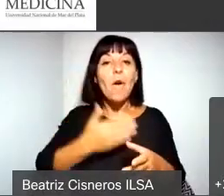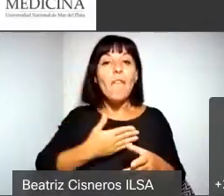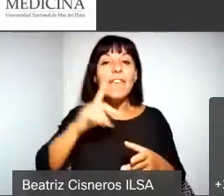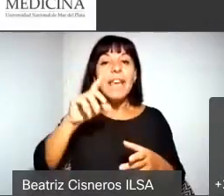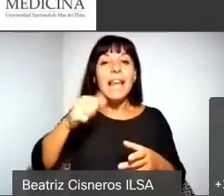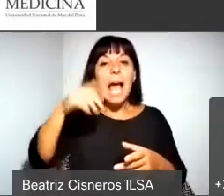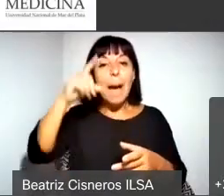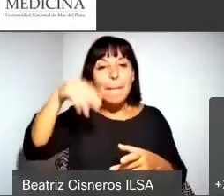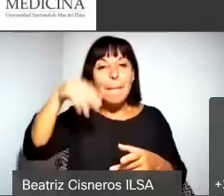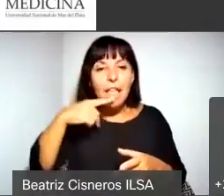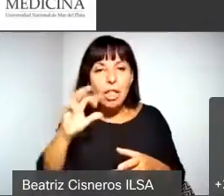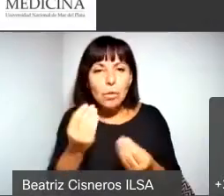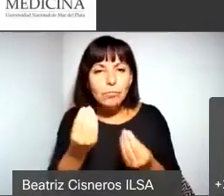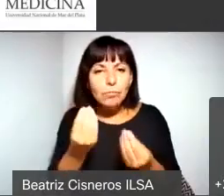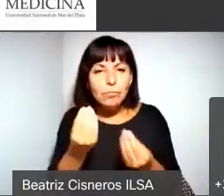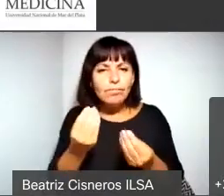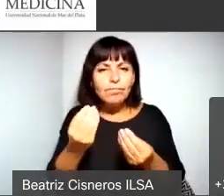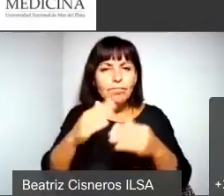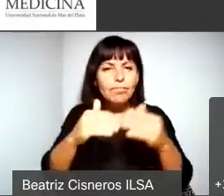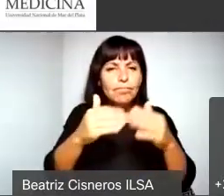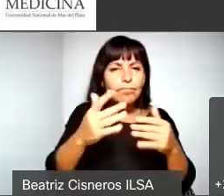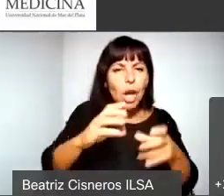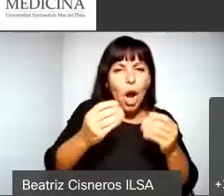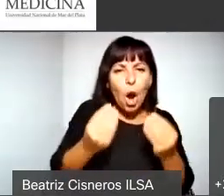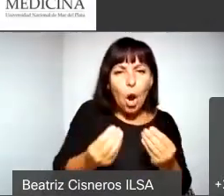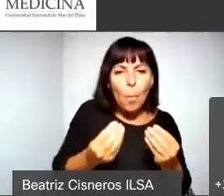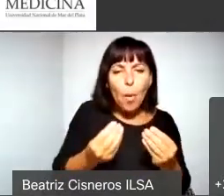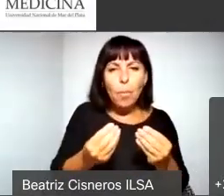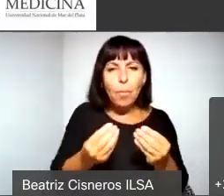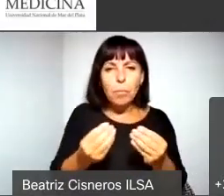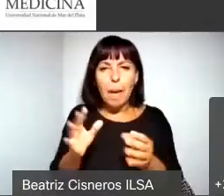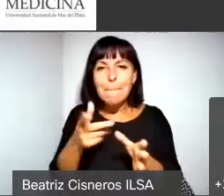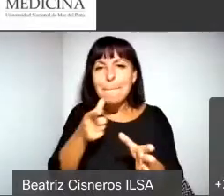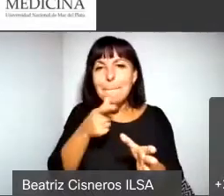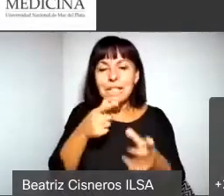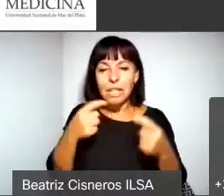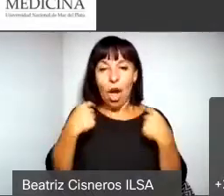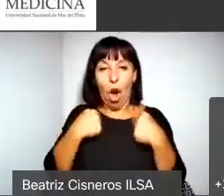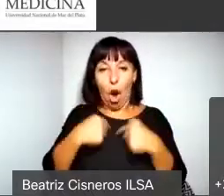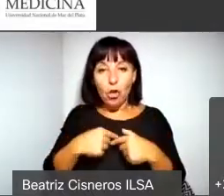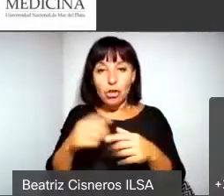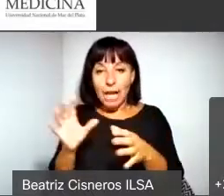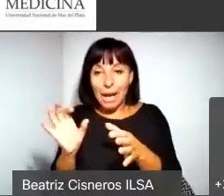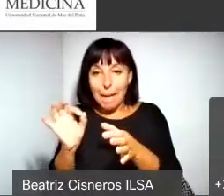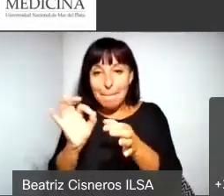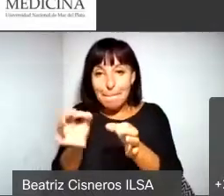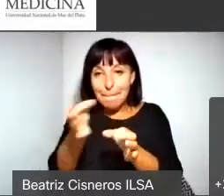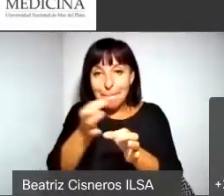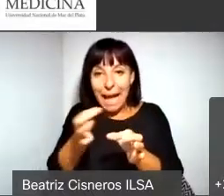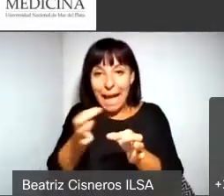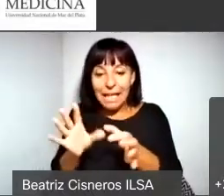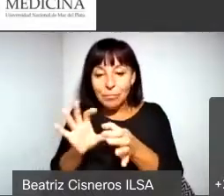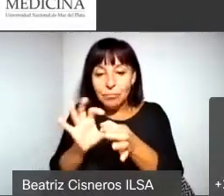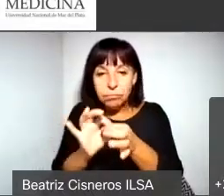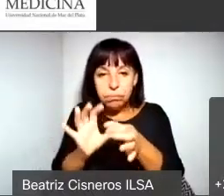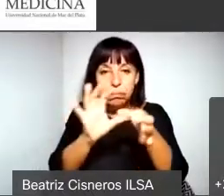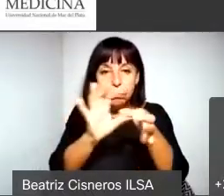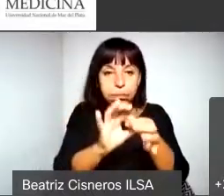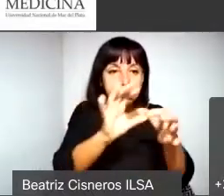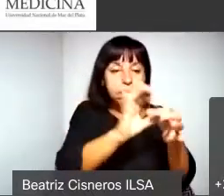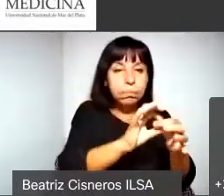perlas. Los microfilamentos no pueden contraerse, pero sí rápidamente pueden ensamblarse